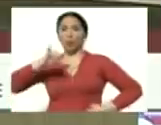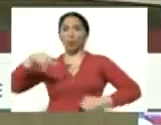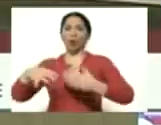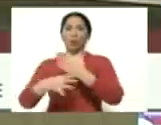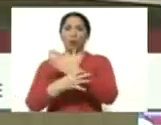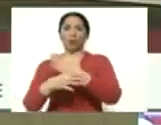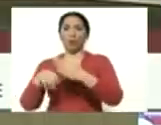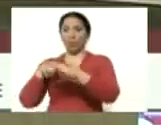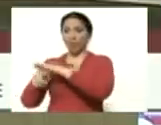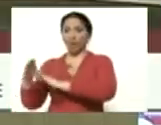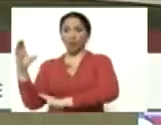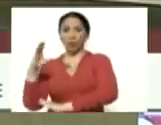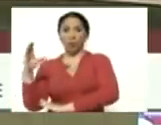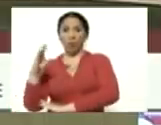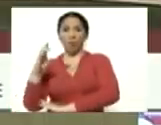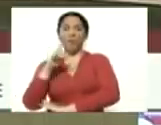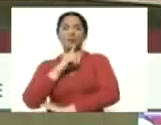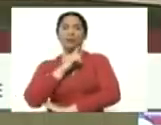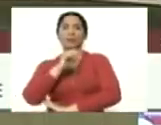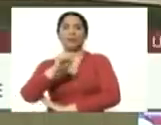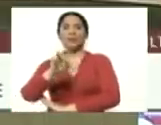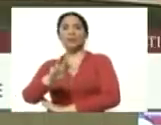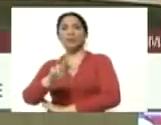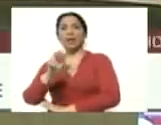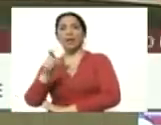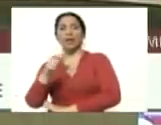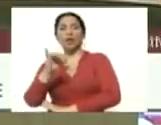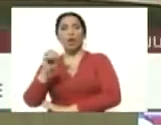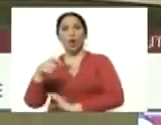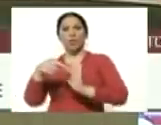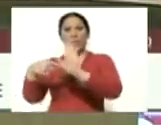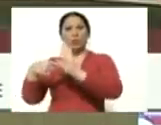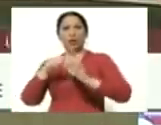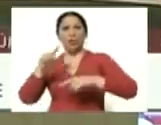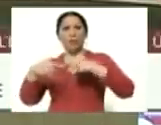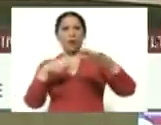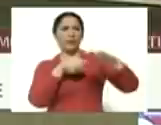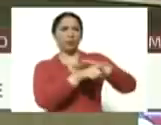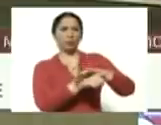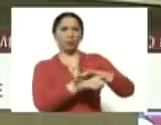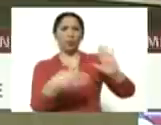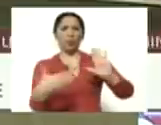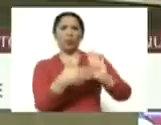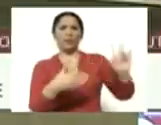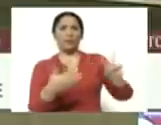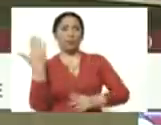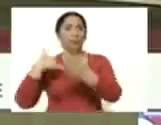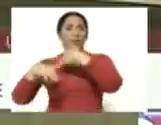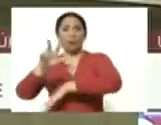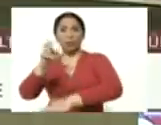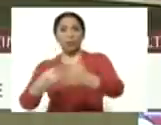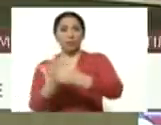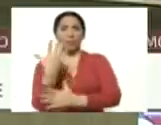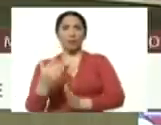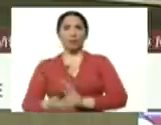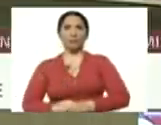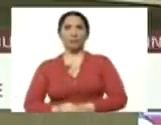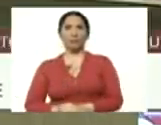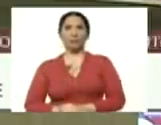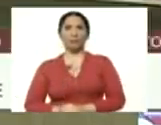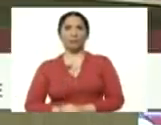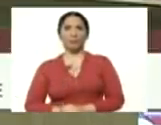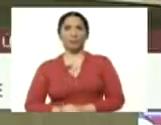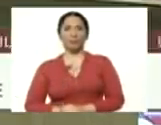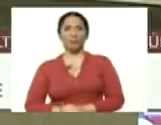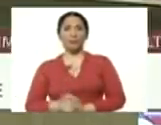Colombia se llama Sergio Vergara y ya quedó plenamente demostrado después de la incursión contra Venezuela el pasado 3 de mayo,